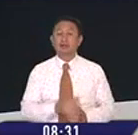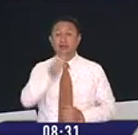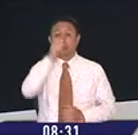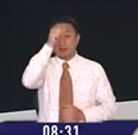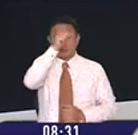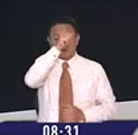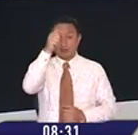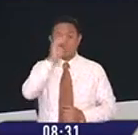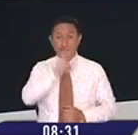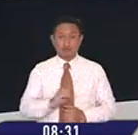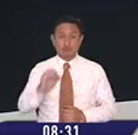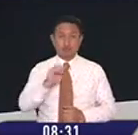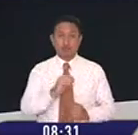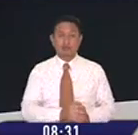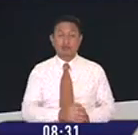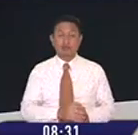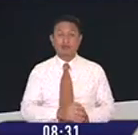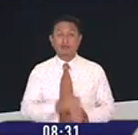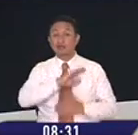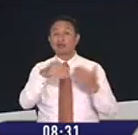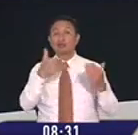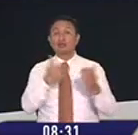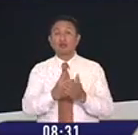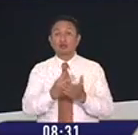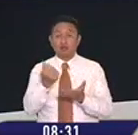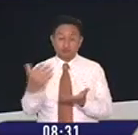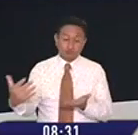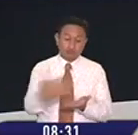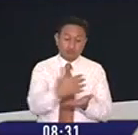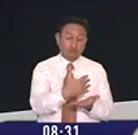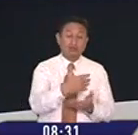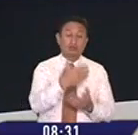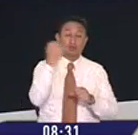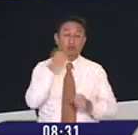domingo de octubre. Todo lo recolectado será destinado a una